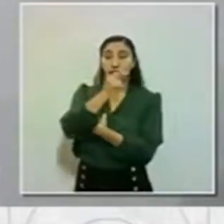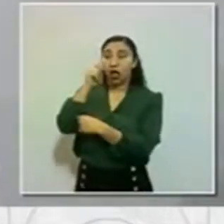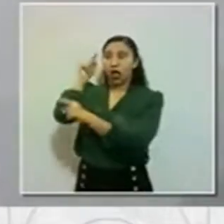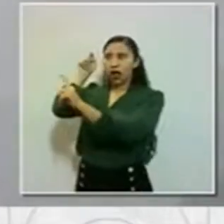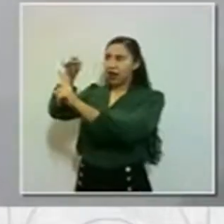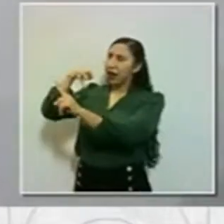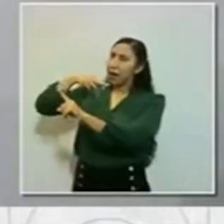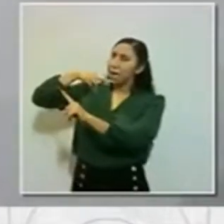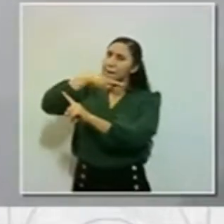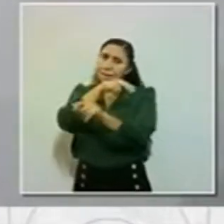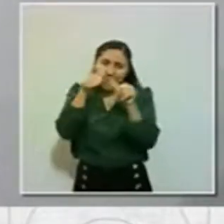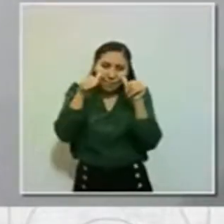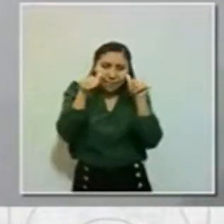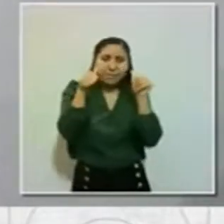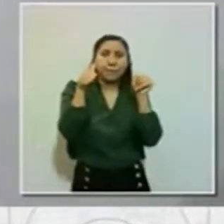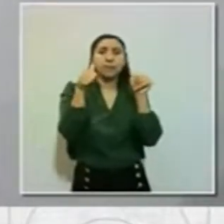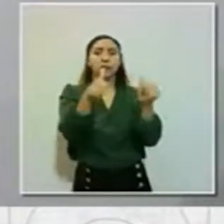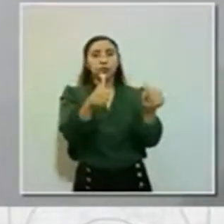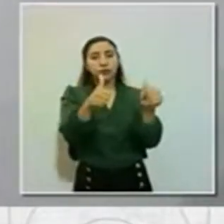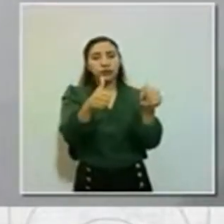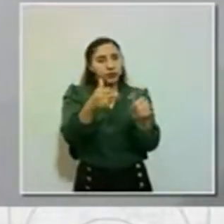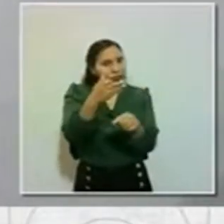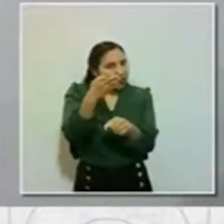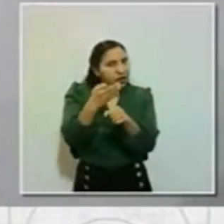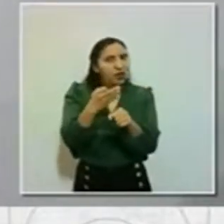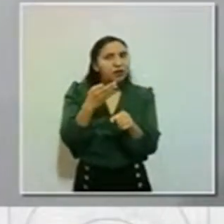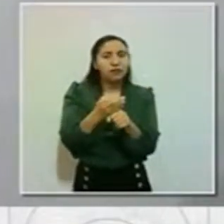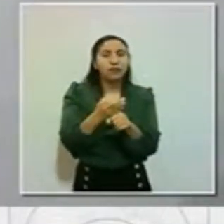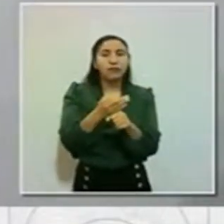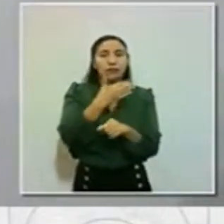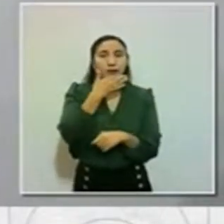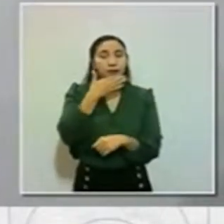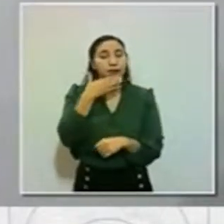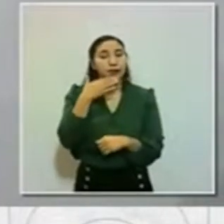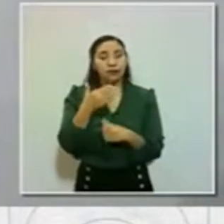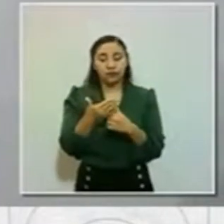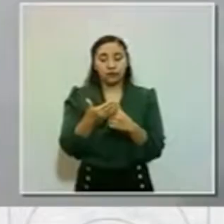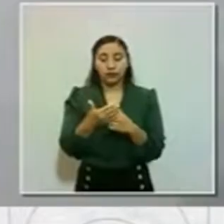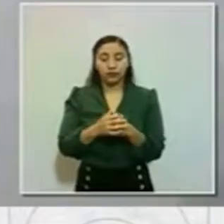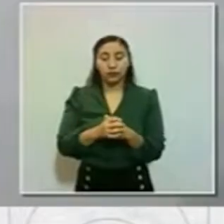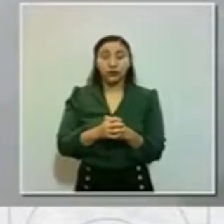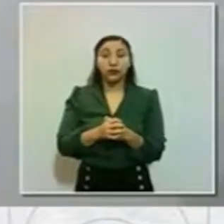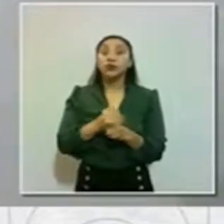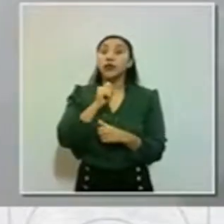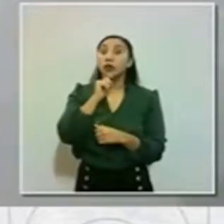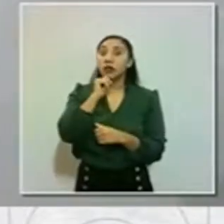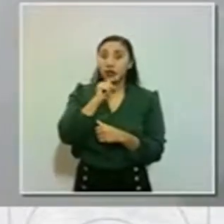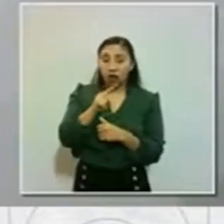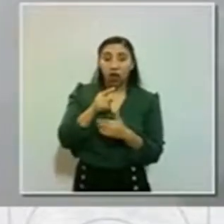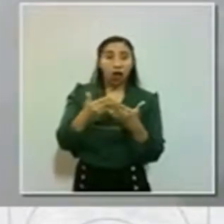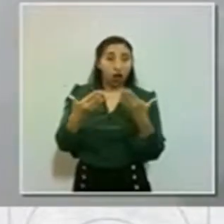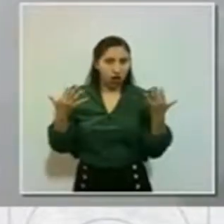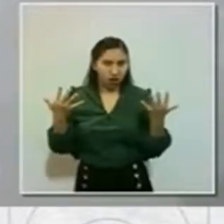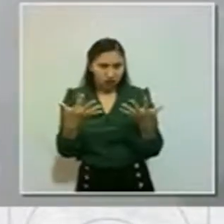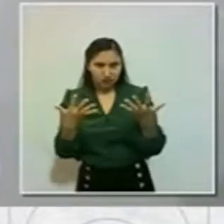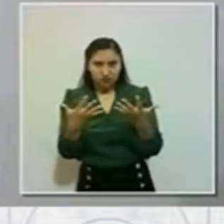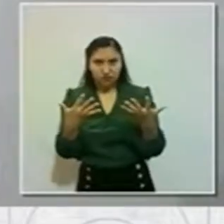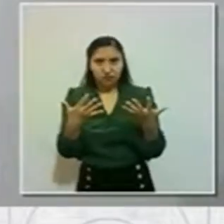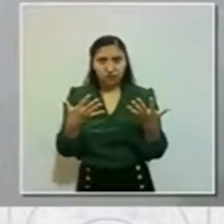inmediato en estos momentos, y que el diseño se está llevando a